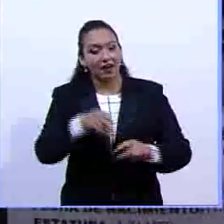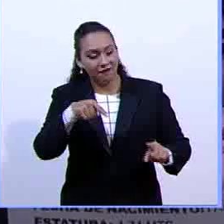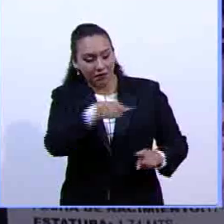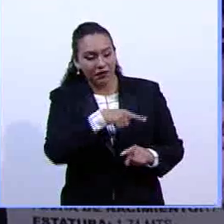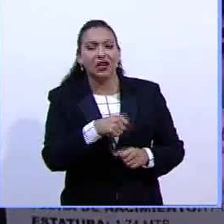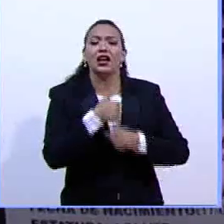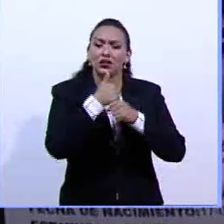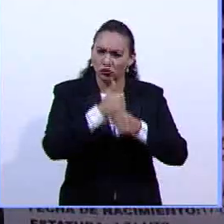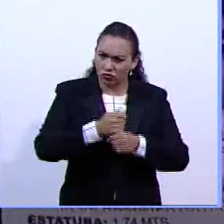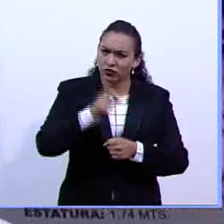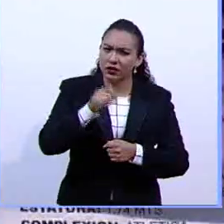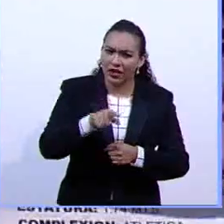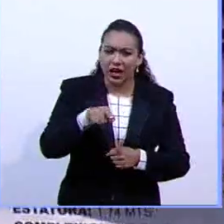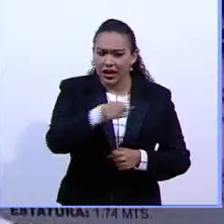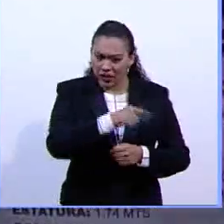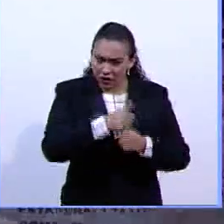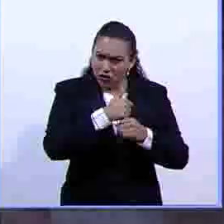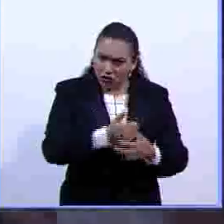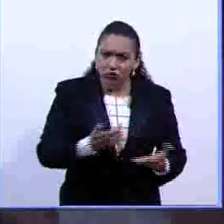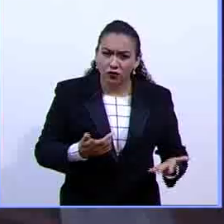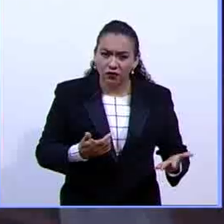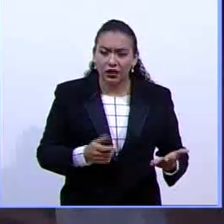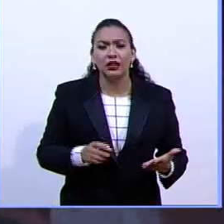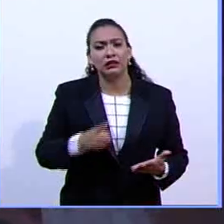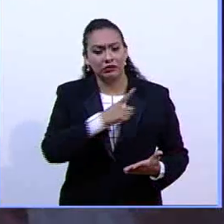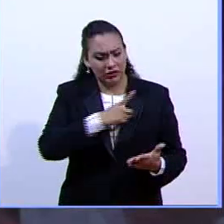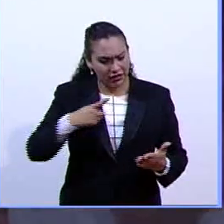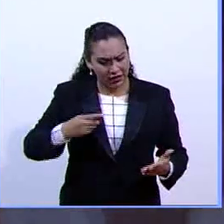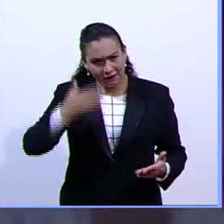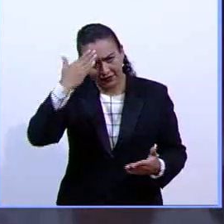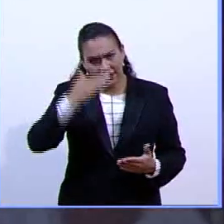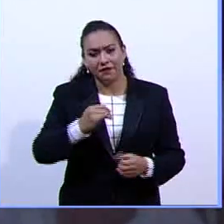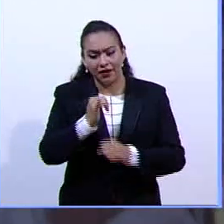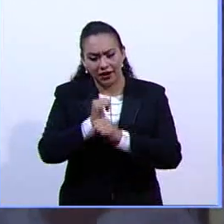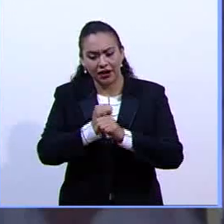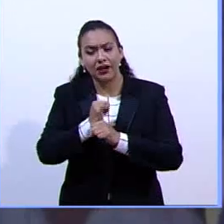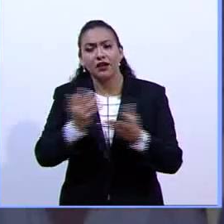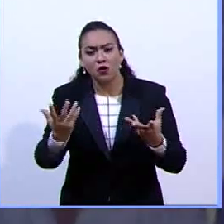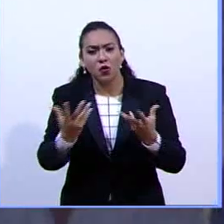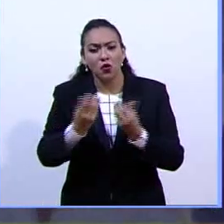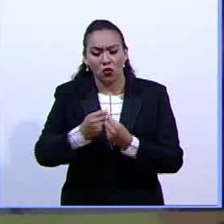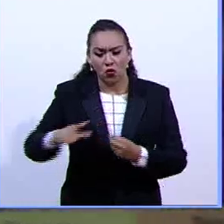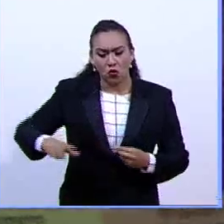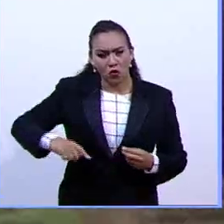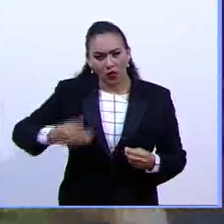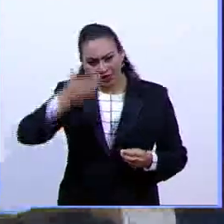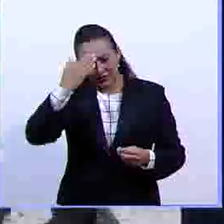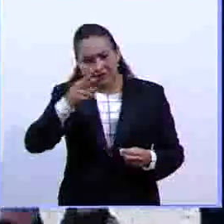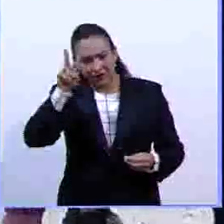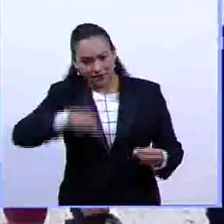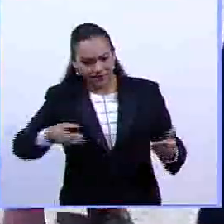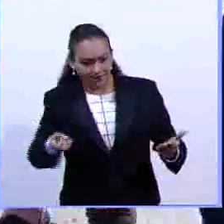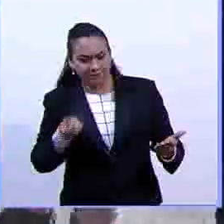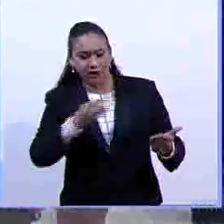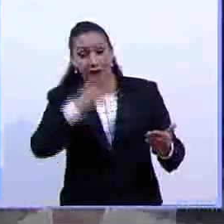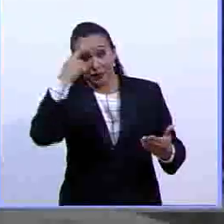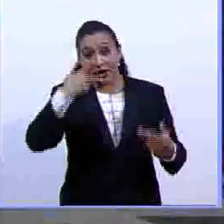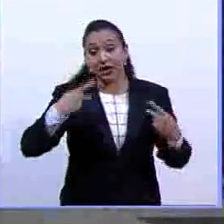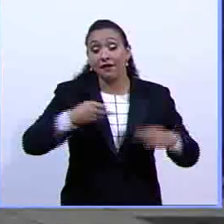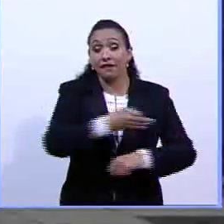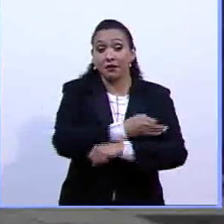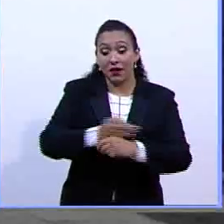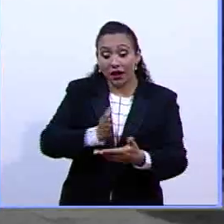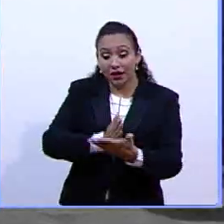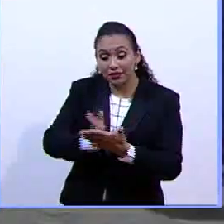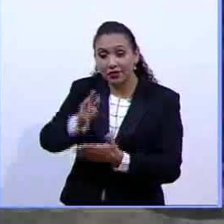de víctimas indirectas para coadyuvar con la investigación y tener acceso a la carpeta de investigación con el fin de garantizar su derecho a